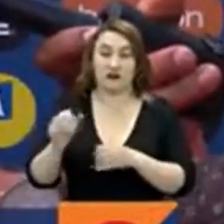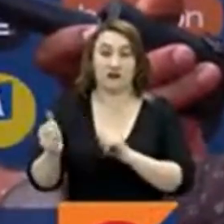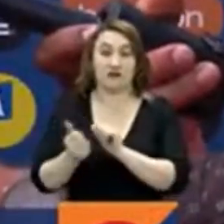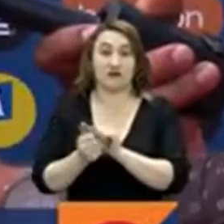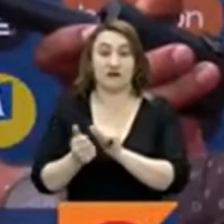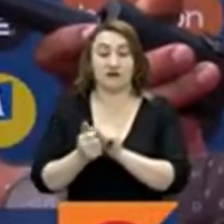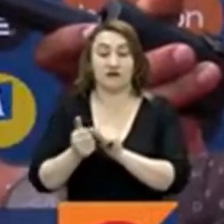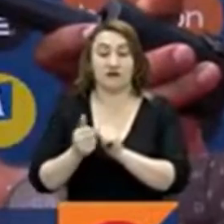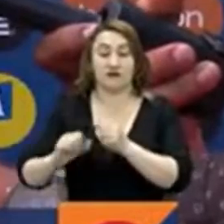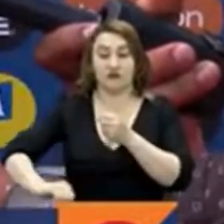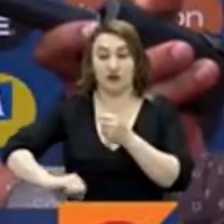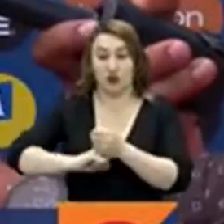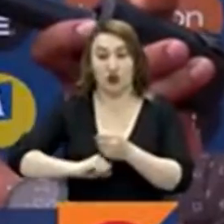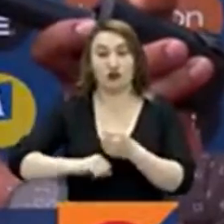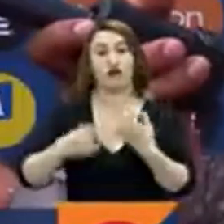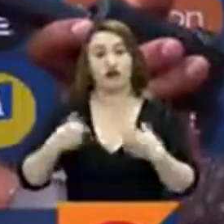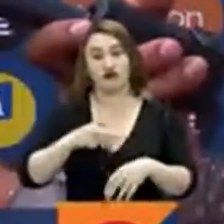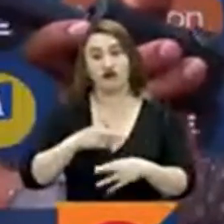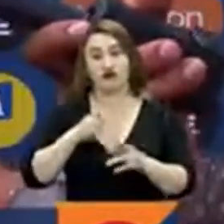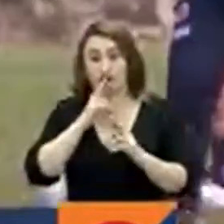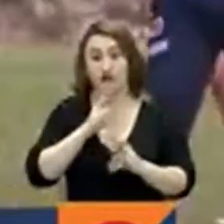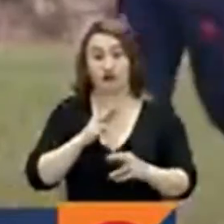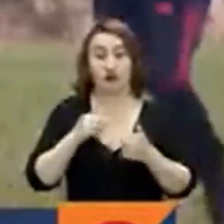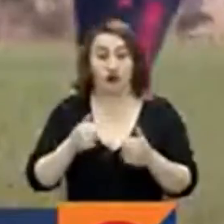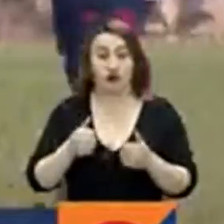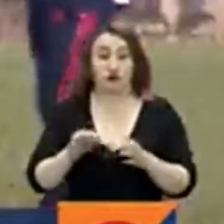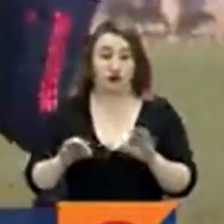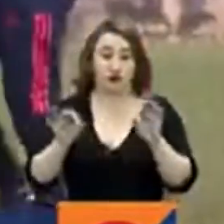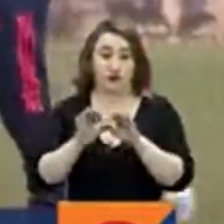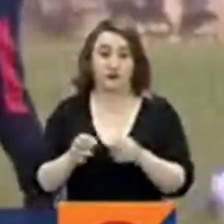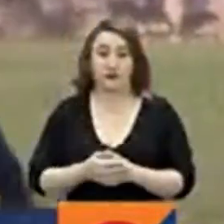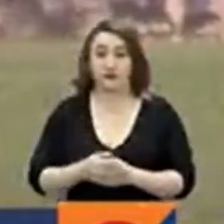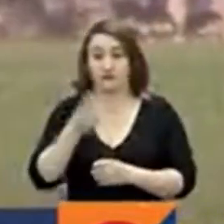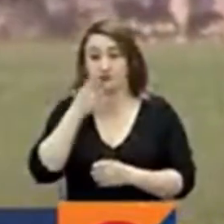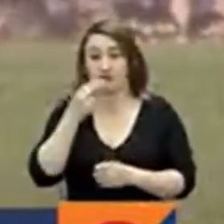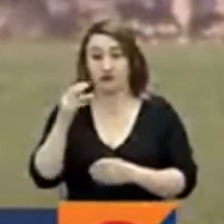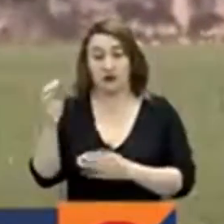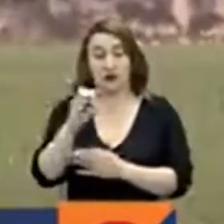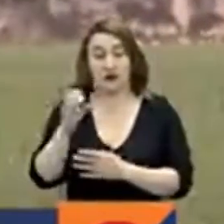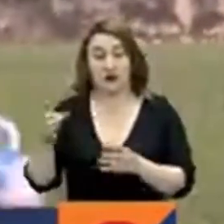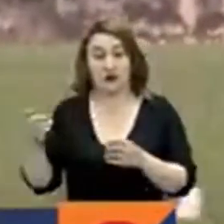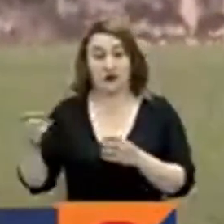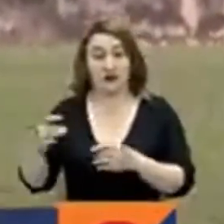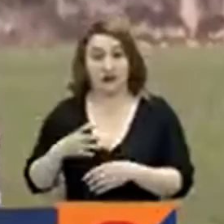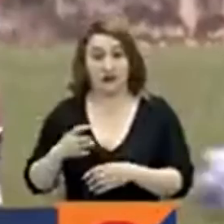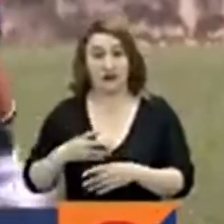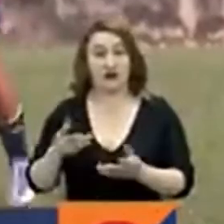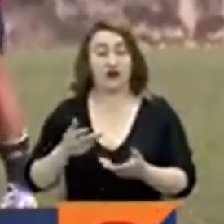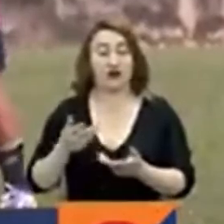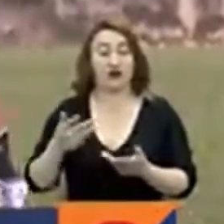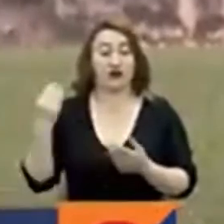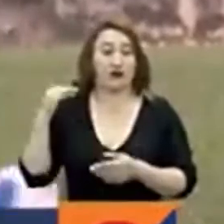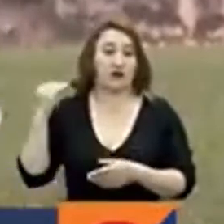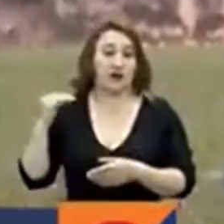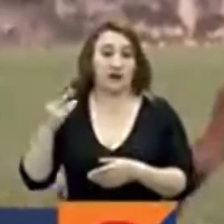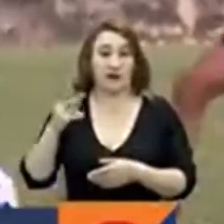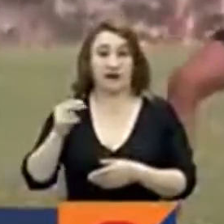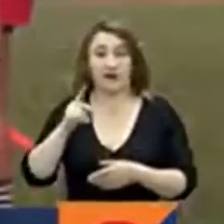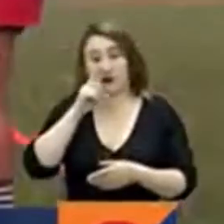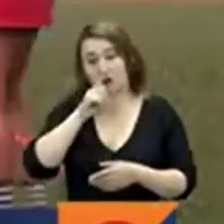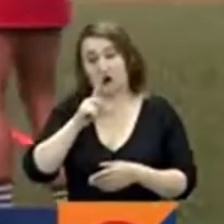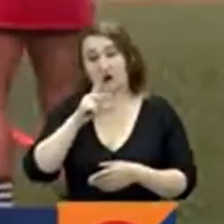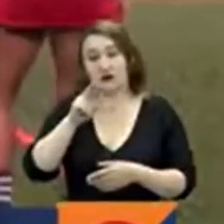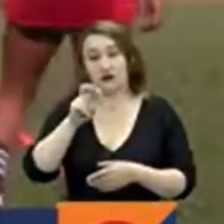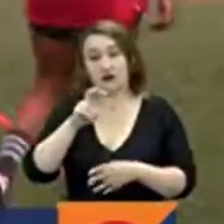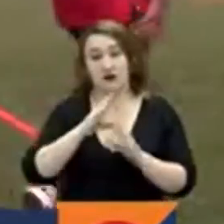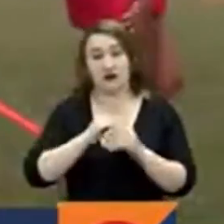y hemos tenido buenos resultados, que es lo importante. El compromiso entre Colombia y Chile se realizará en Armenia este miércoles 20 de julio a las 7 de la